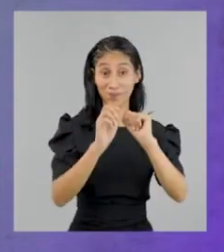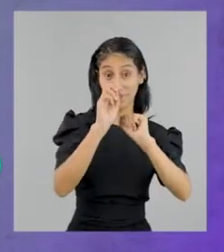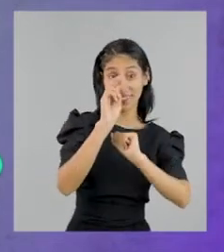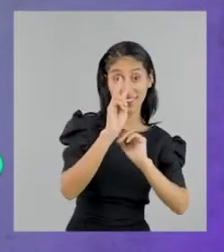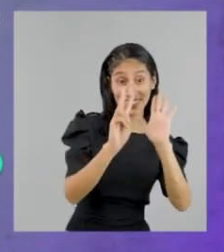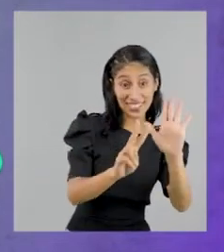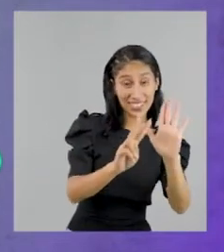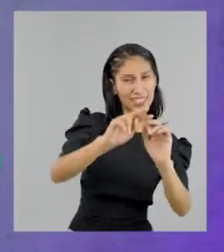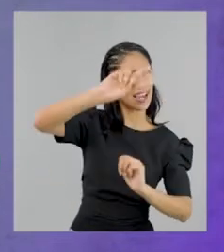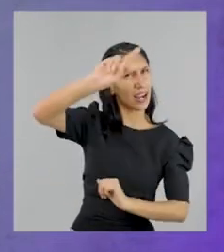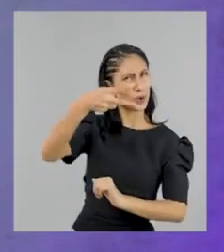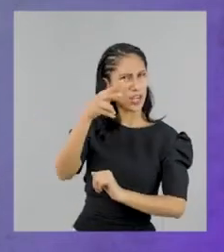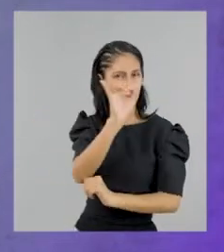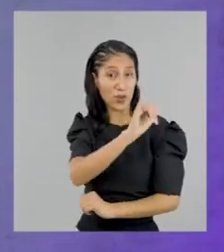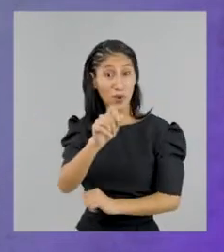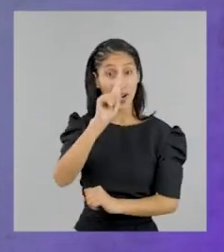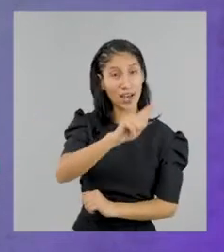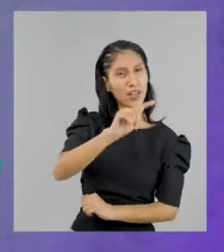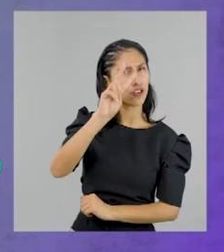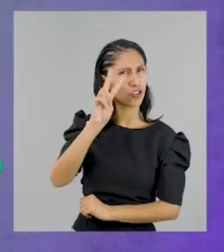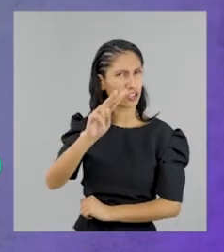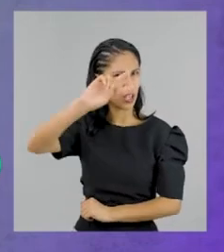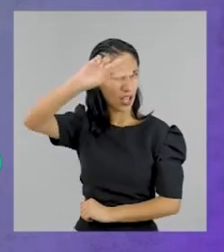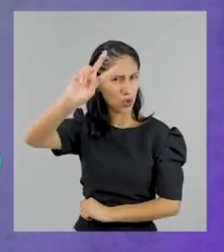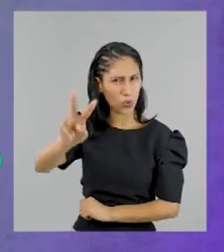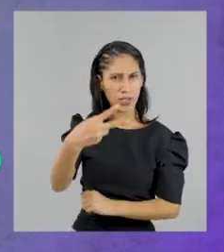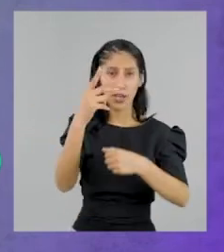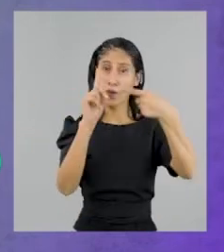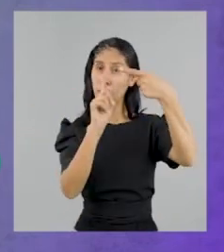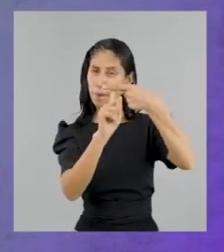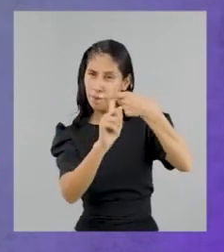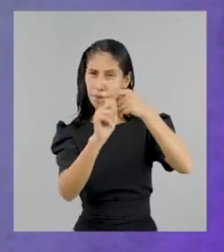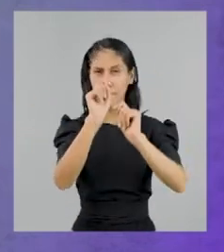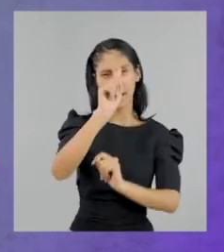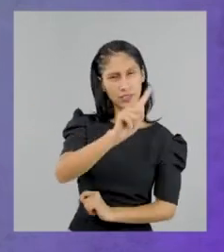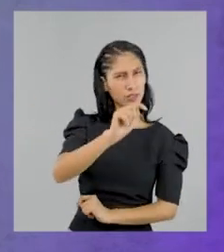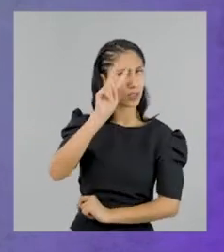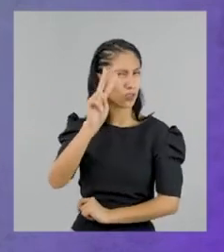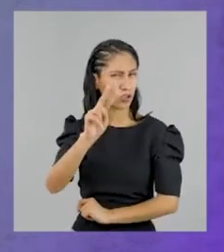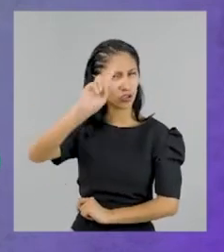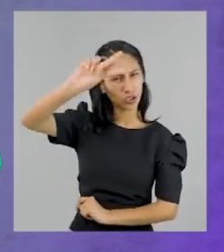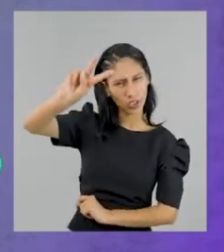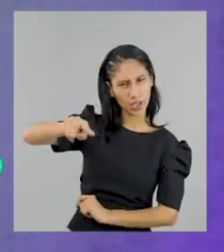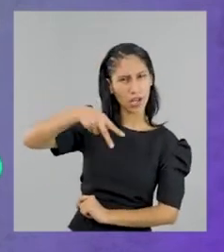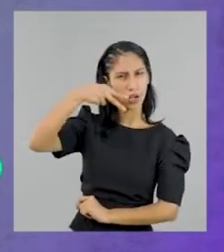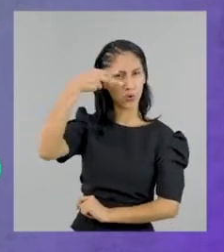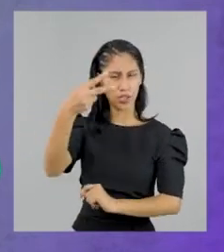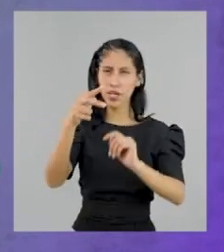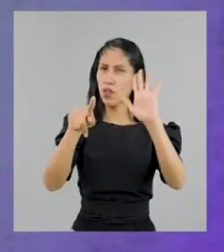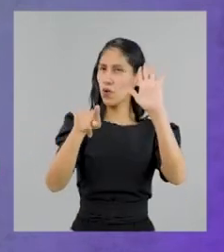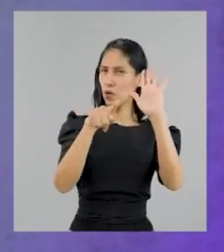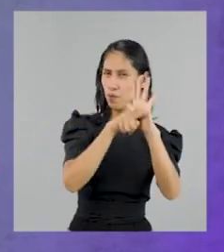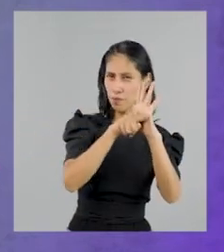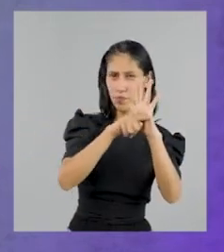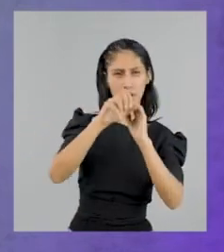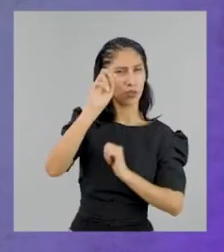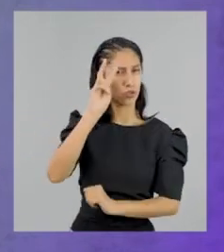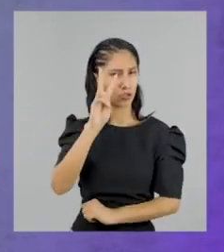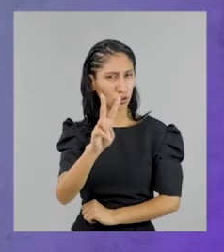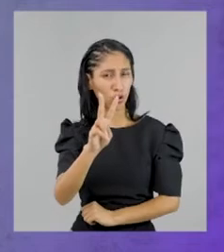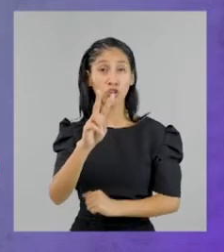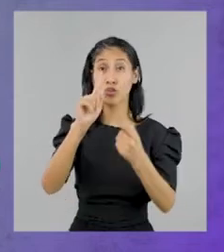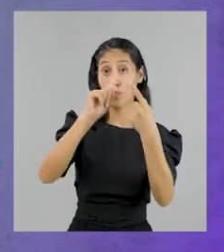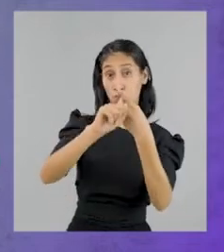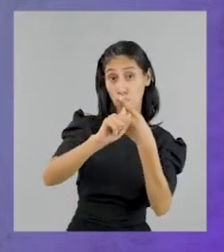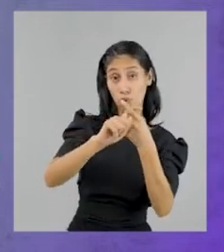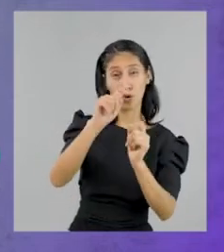datos, 7 al cuadrado igual 12 al cuadrado más 12 al